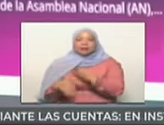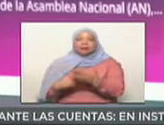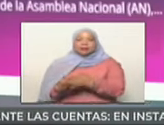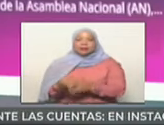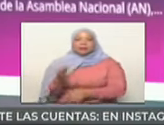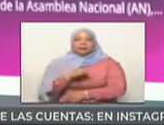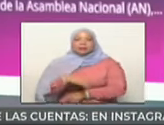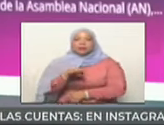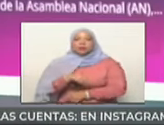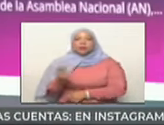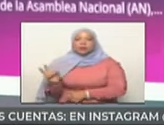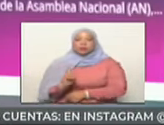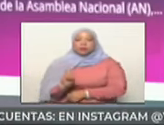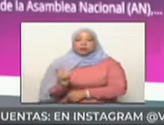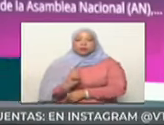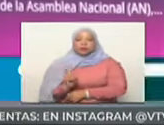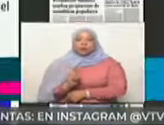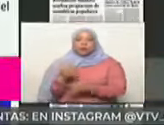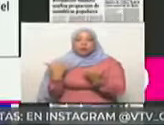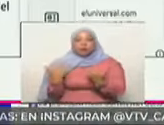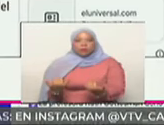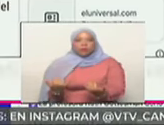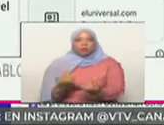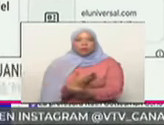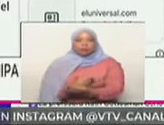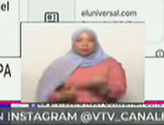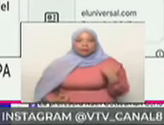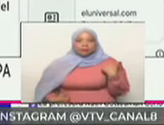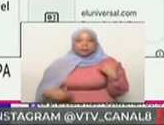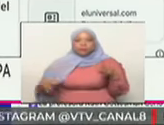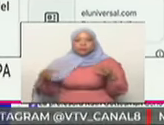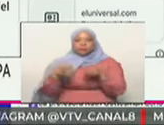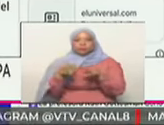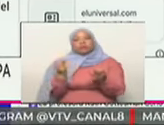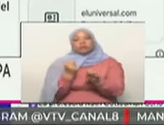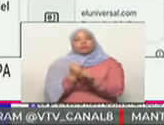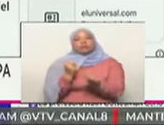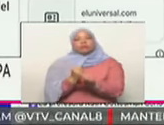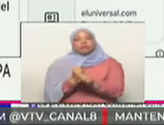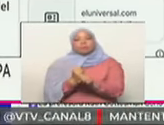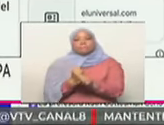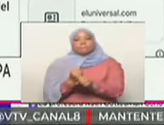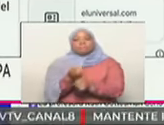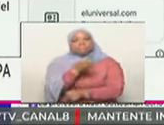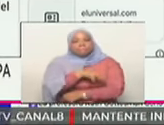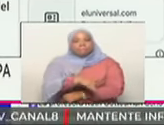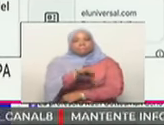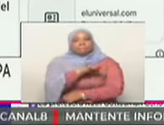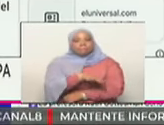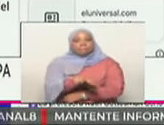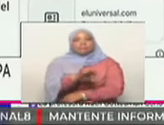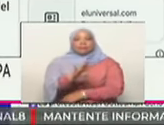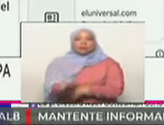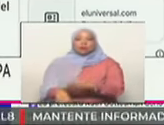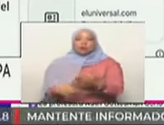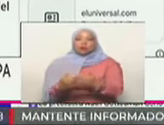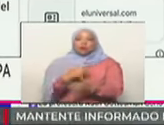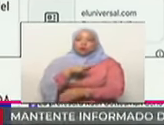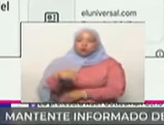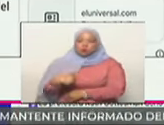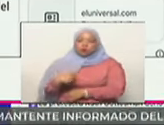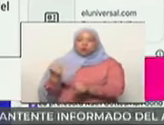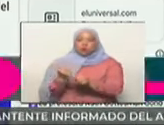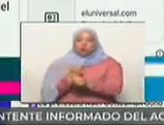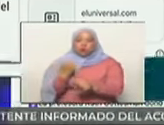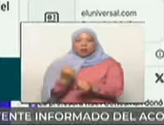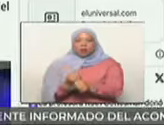y políticamente. ¿Qué opina al respecto? Una derecha muy corrompida. Además, es la sociedad de cómplices. Nosotros conocimos eso en la